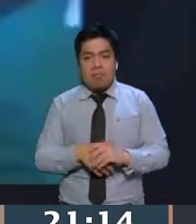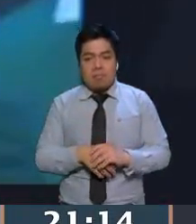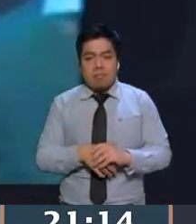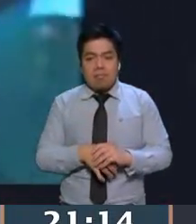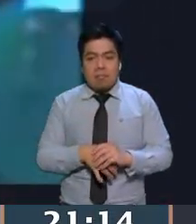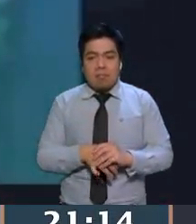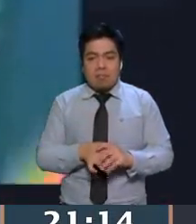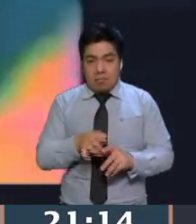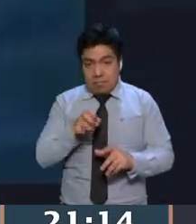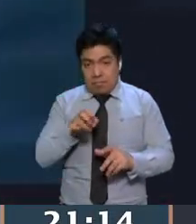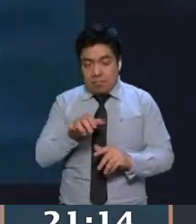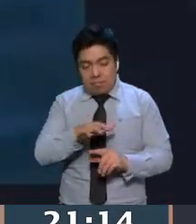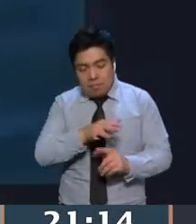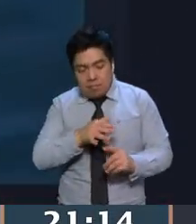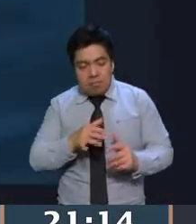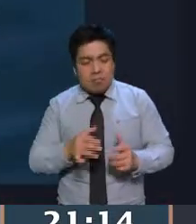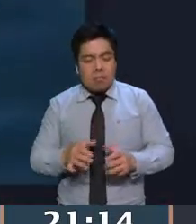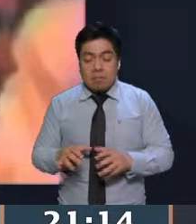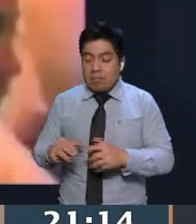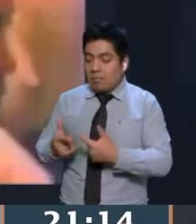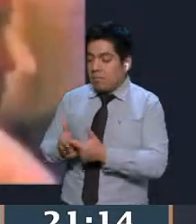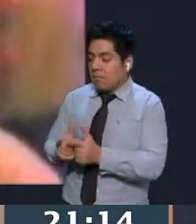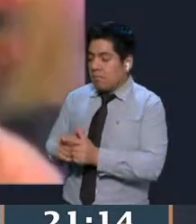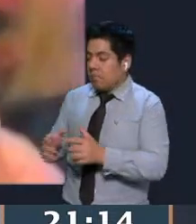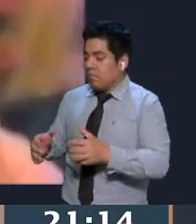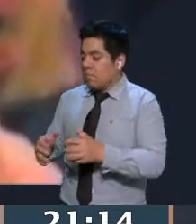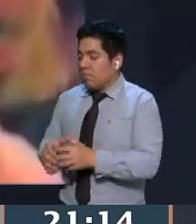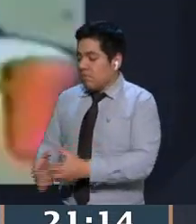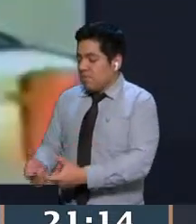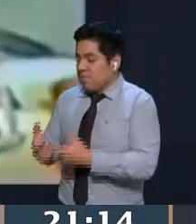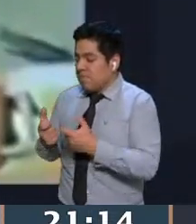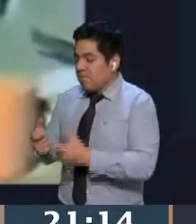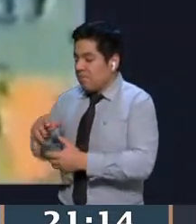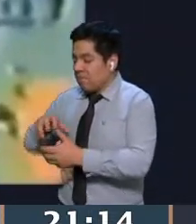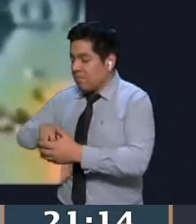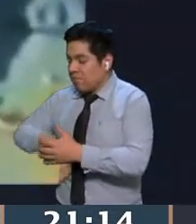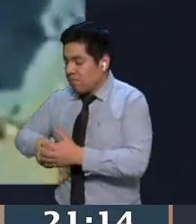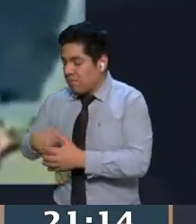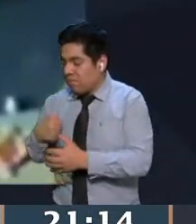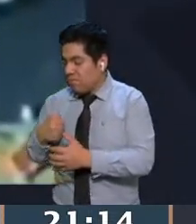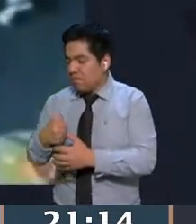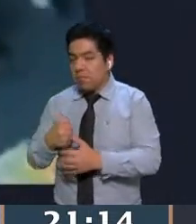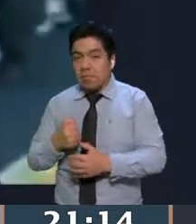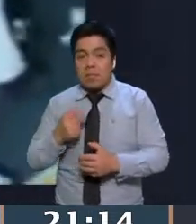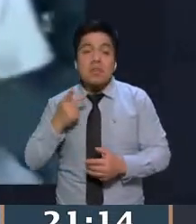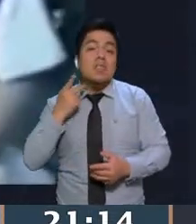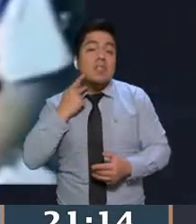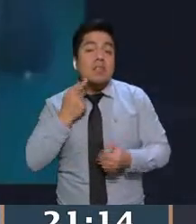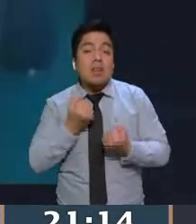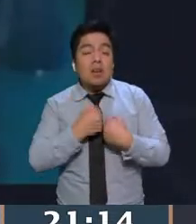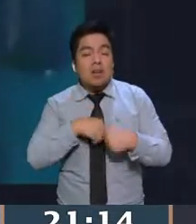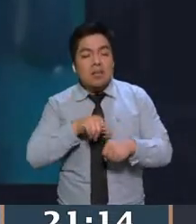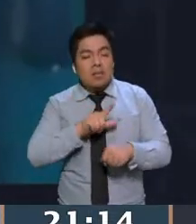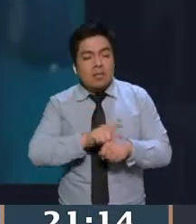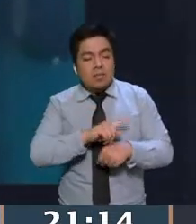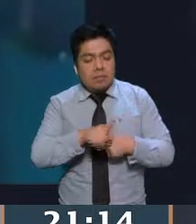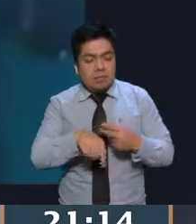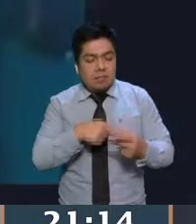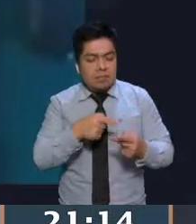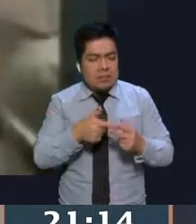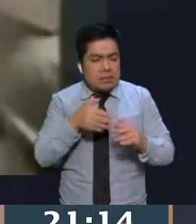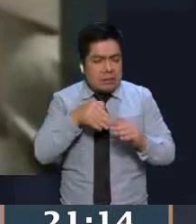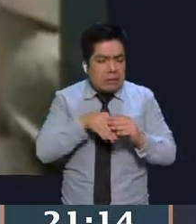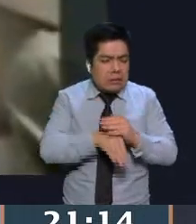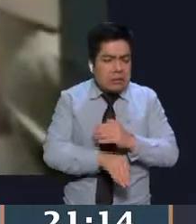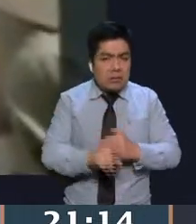en que este selecto grupo se enriqueció al amparo del poder, las políticas sociales y económicas permeaban con severas crisis como